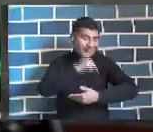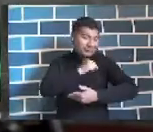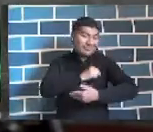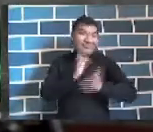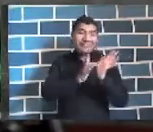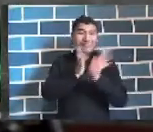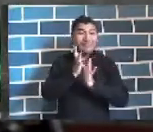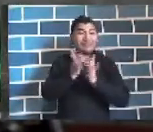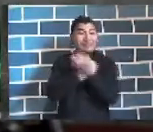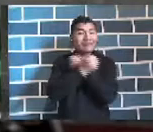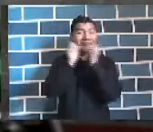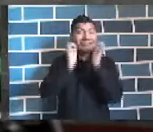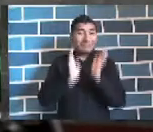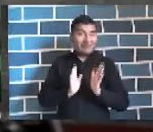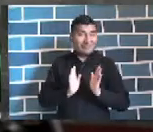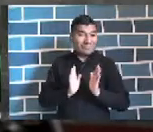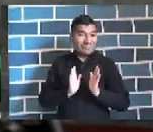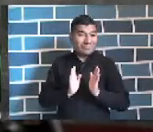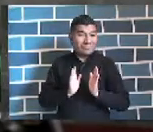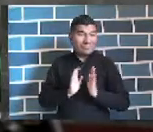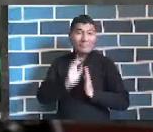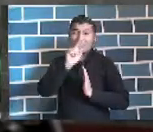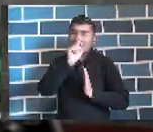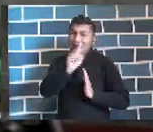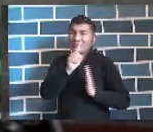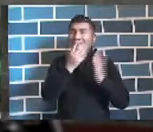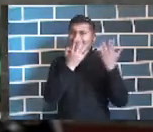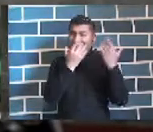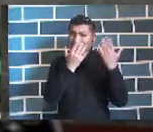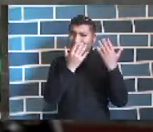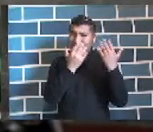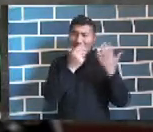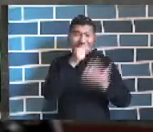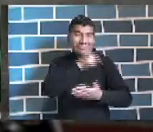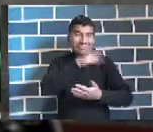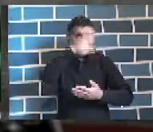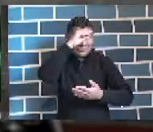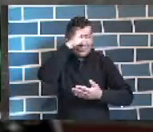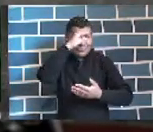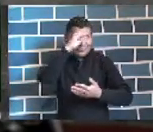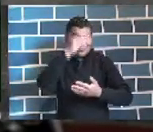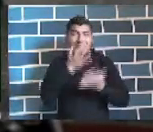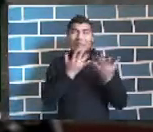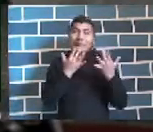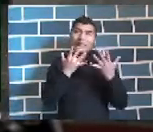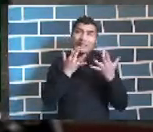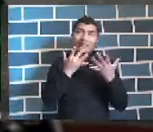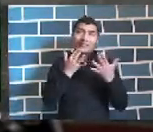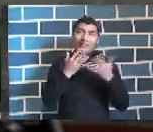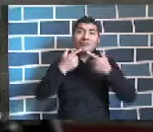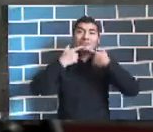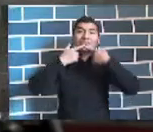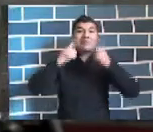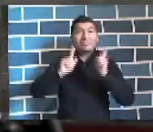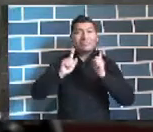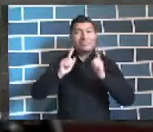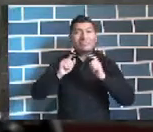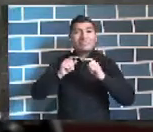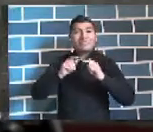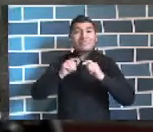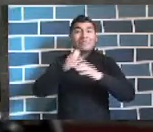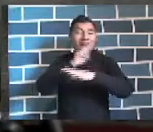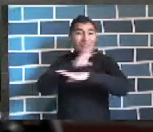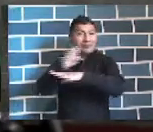el Salvador. La única esperanza de este hombre que esperaba la manifestación del